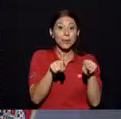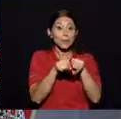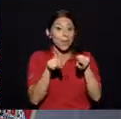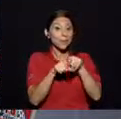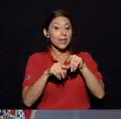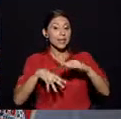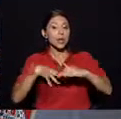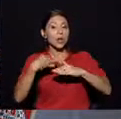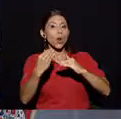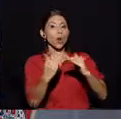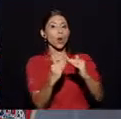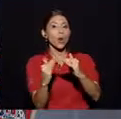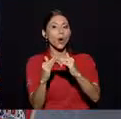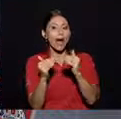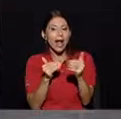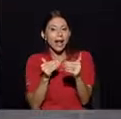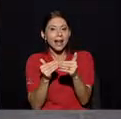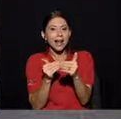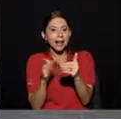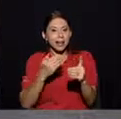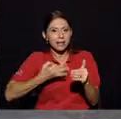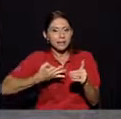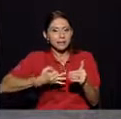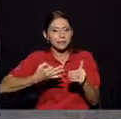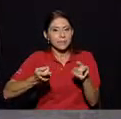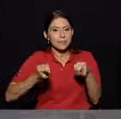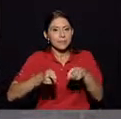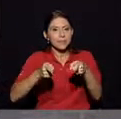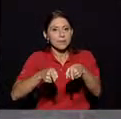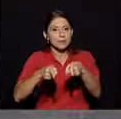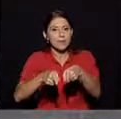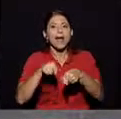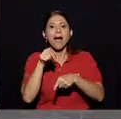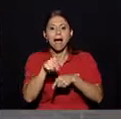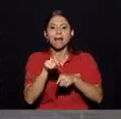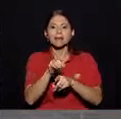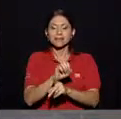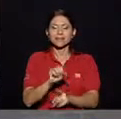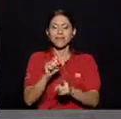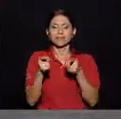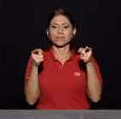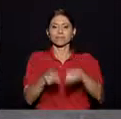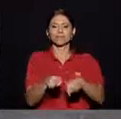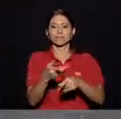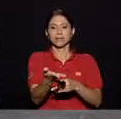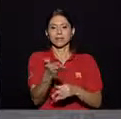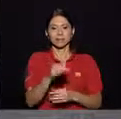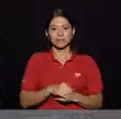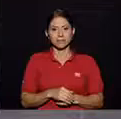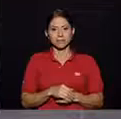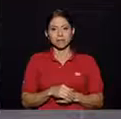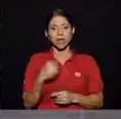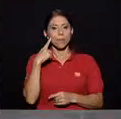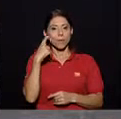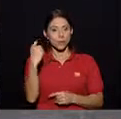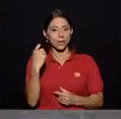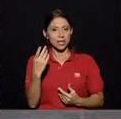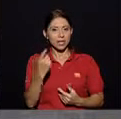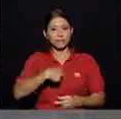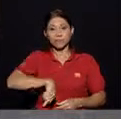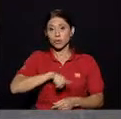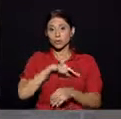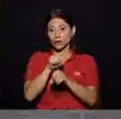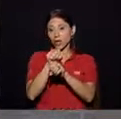local, ¿verdad? En el entorno más inmediato y más cotidiano de la persona, donde se están produciendo estas manifestaciones,